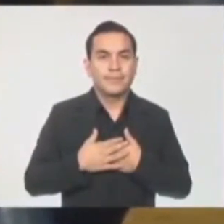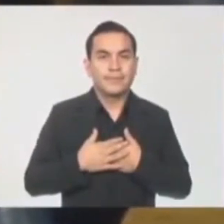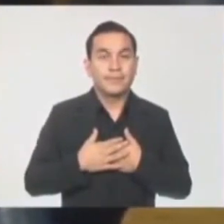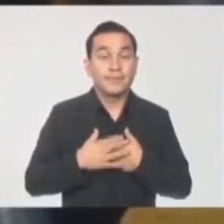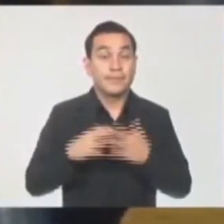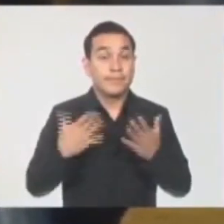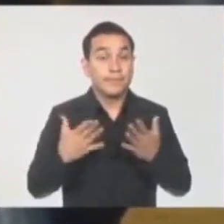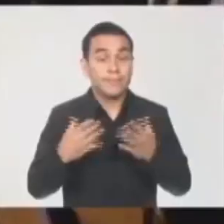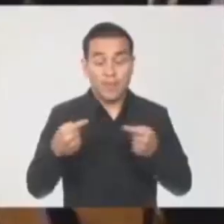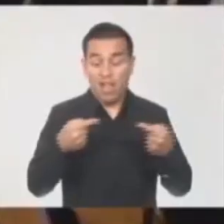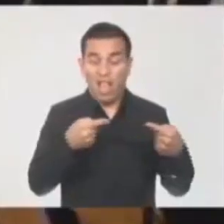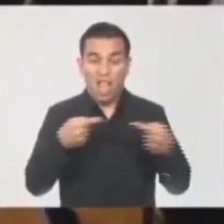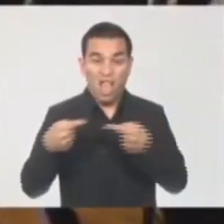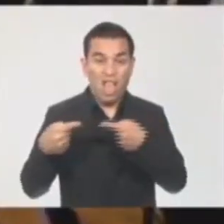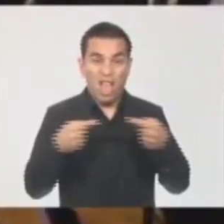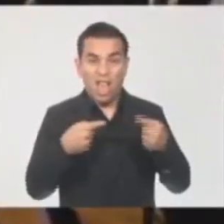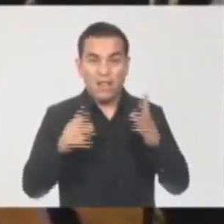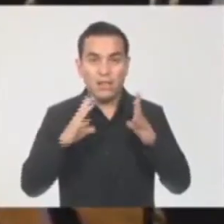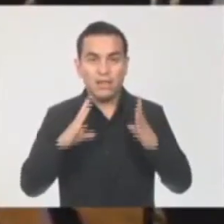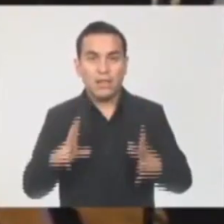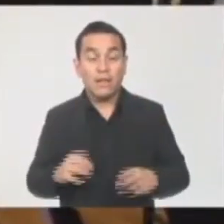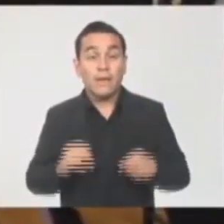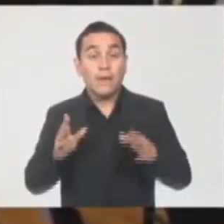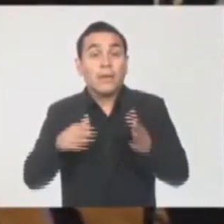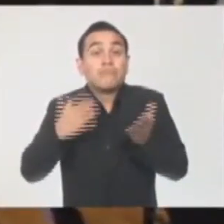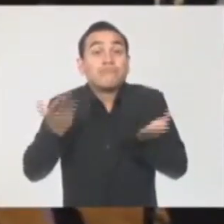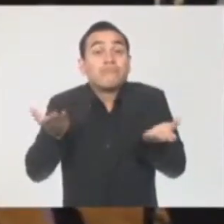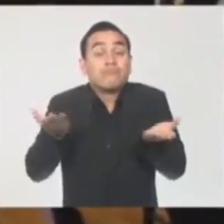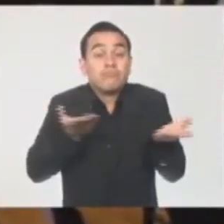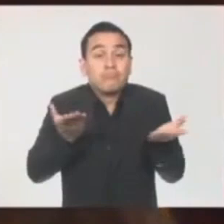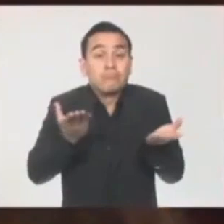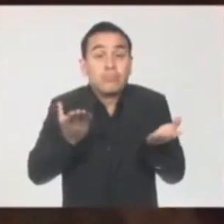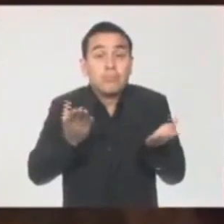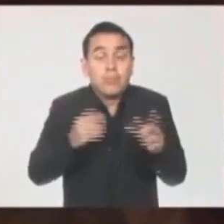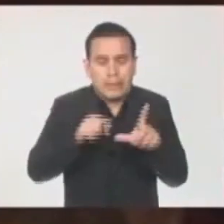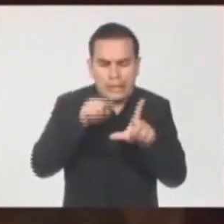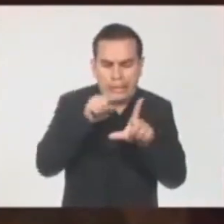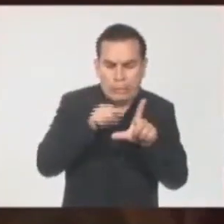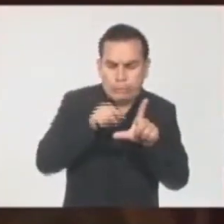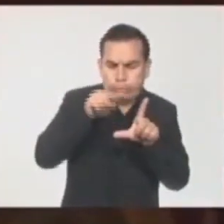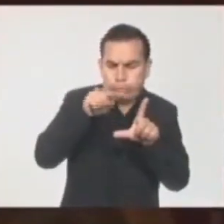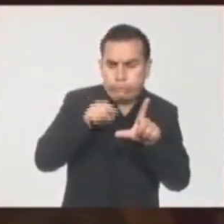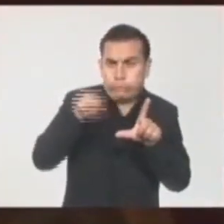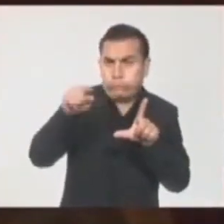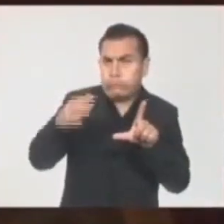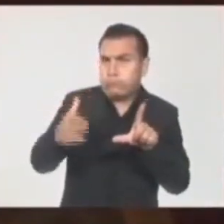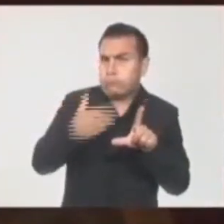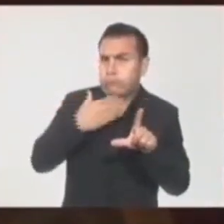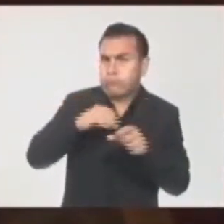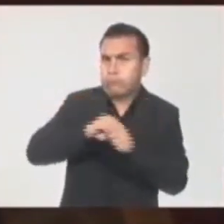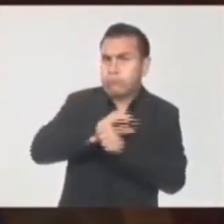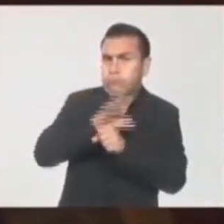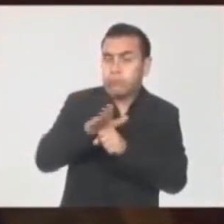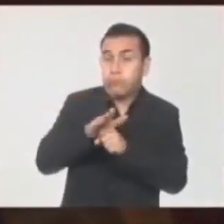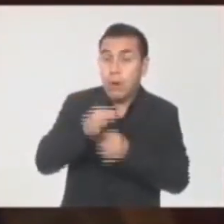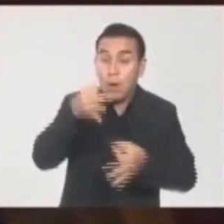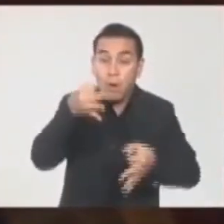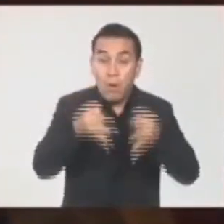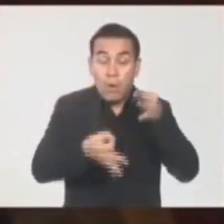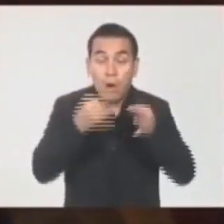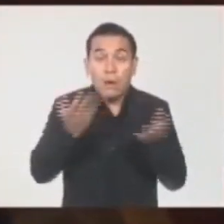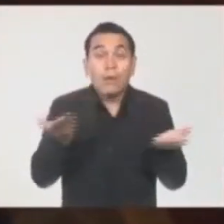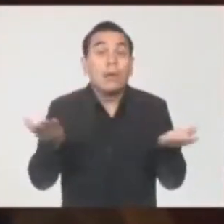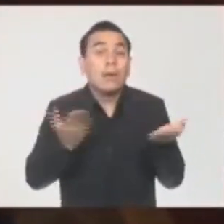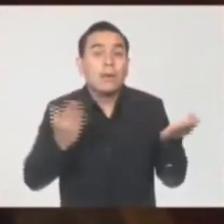El conflicto entre poderes del Estado era tanto que incluso durante el pico más alto de la pandemia, el Poder Judicial, de manera